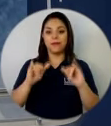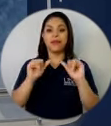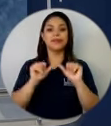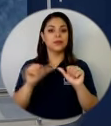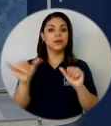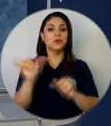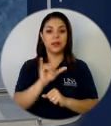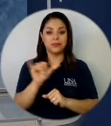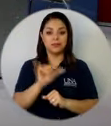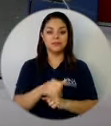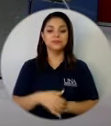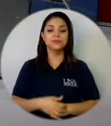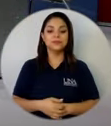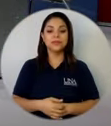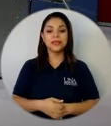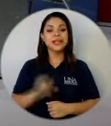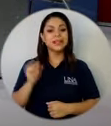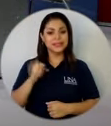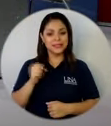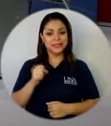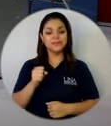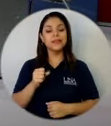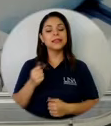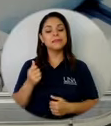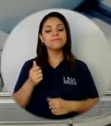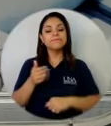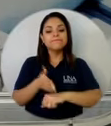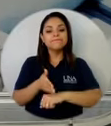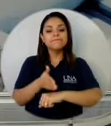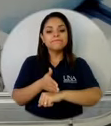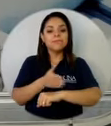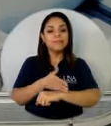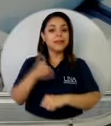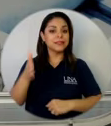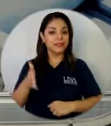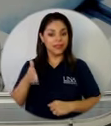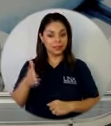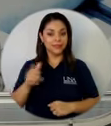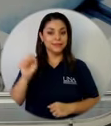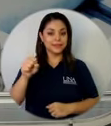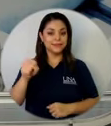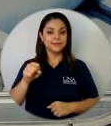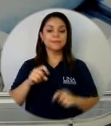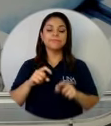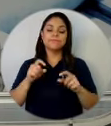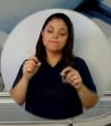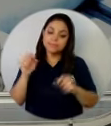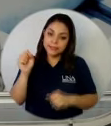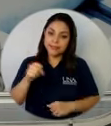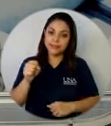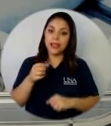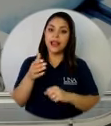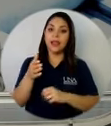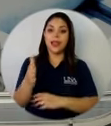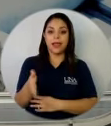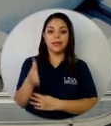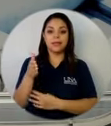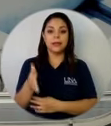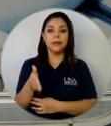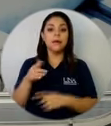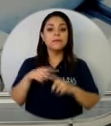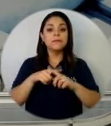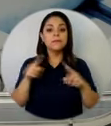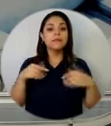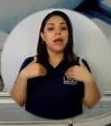excepción. Sí, no solo porque ha sido más lenta, que efectivamente ha sido lenta, ¿verdad? Tenemos